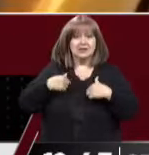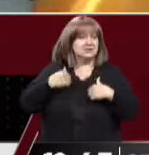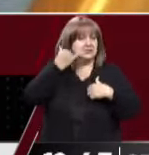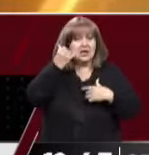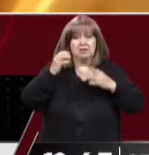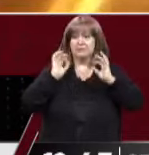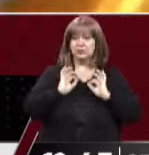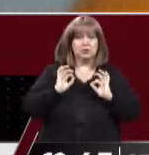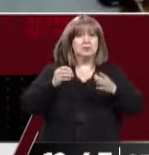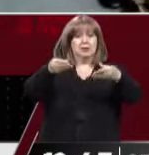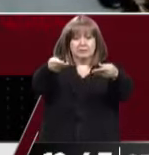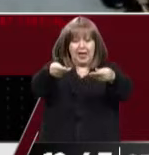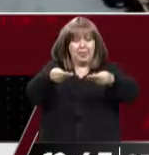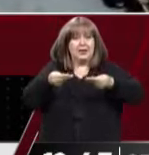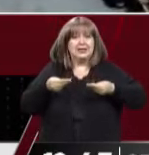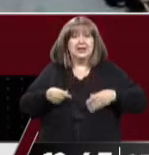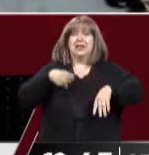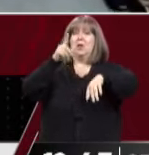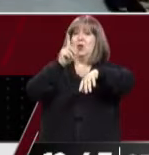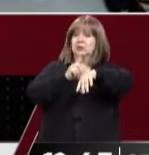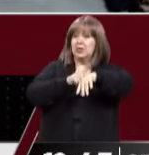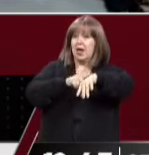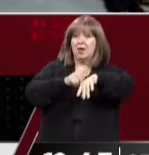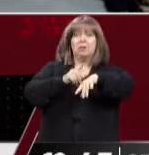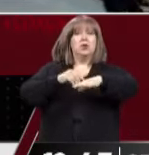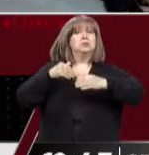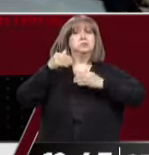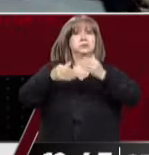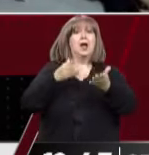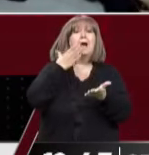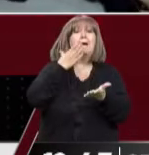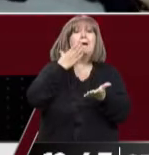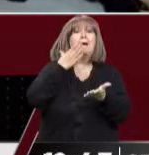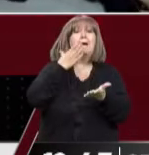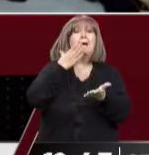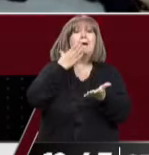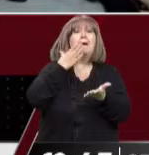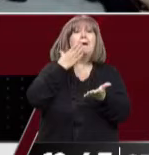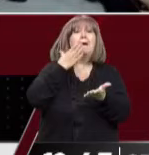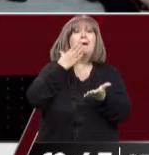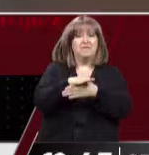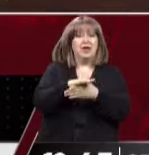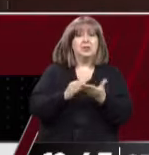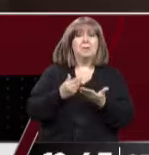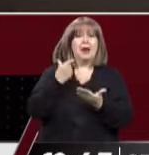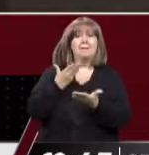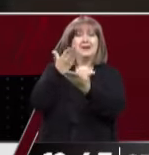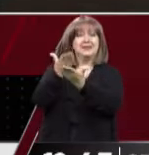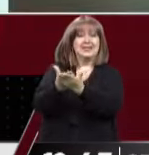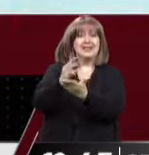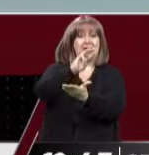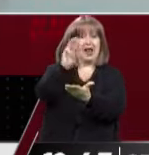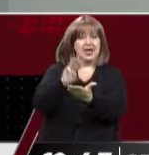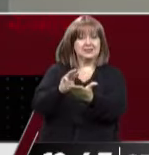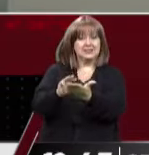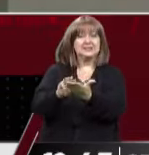administrativo en tiempo y forma para presentarlos en anses queremos aclarar que el